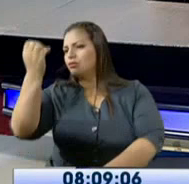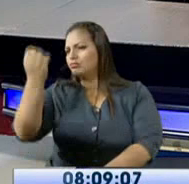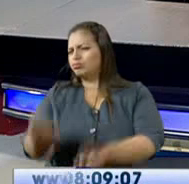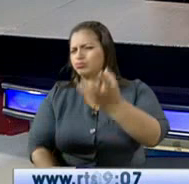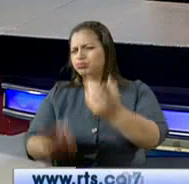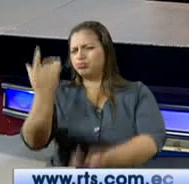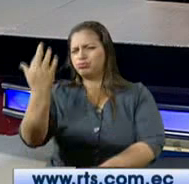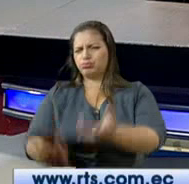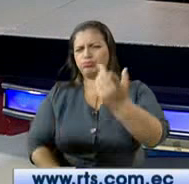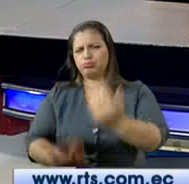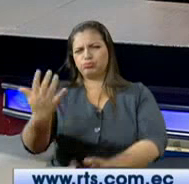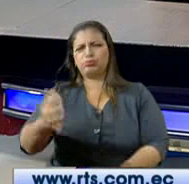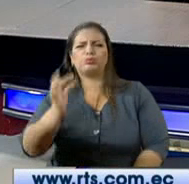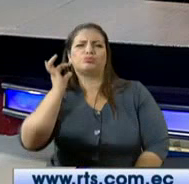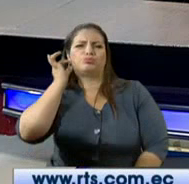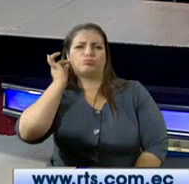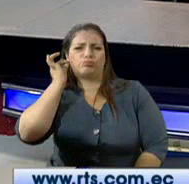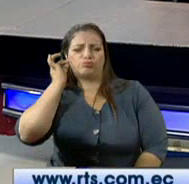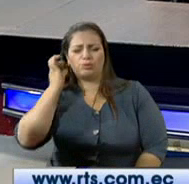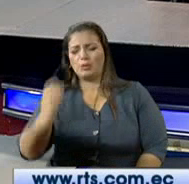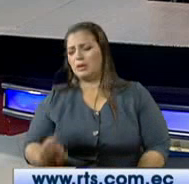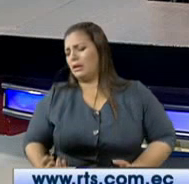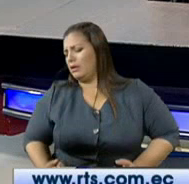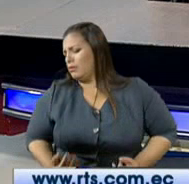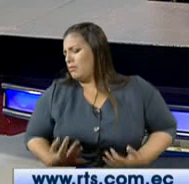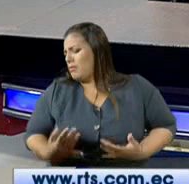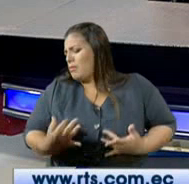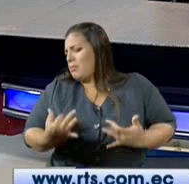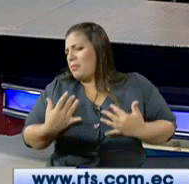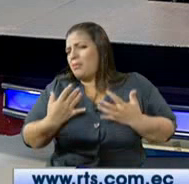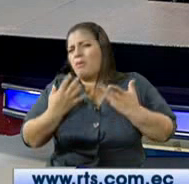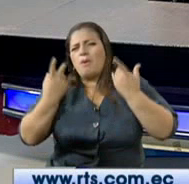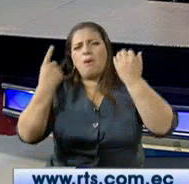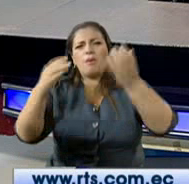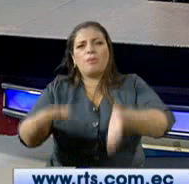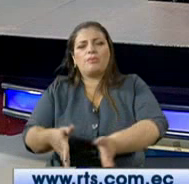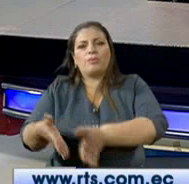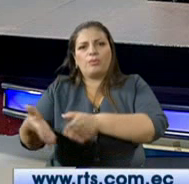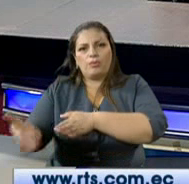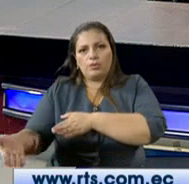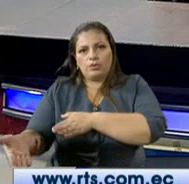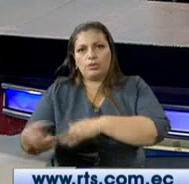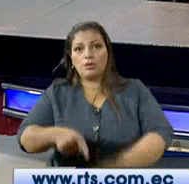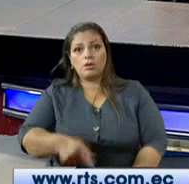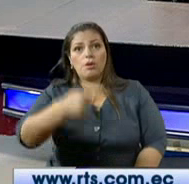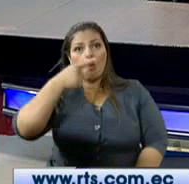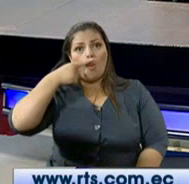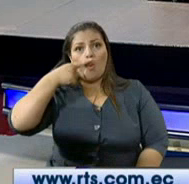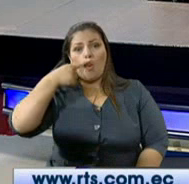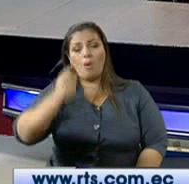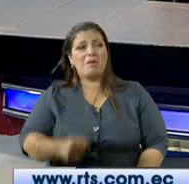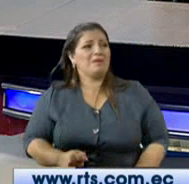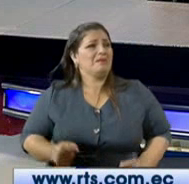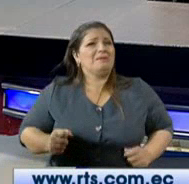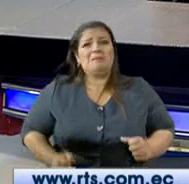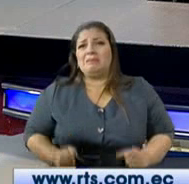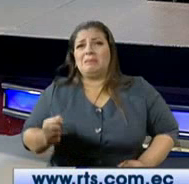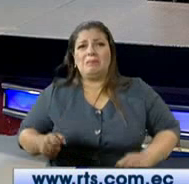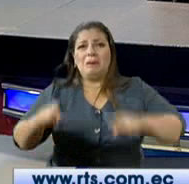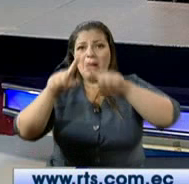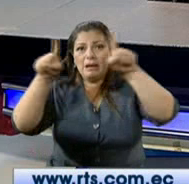mixta ubicada en el centro de Guayaquil. El Departamento de Criminalística de la Policía Nacional inició las investigaciones del suceso